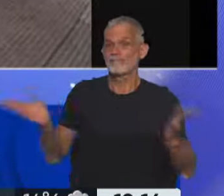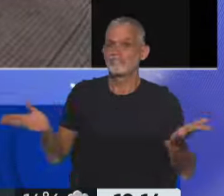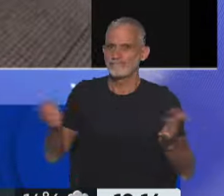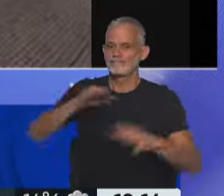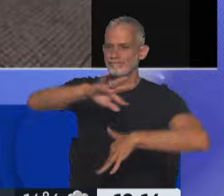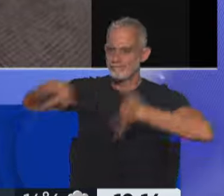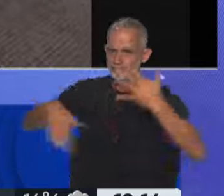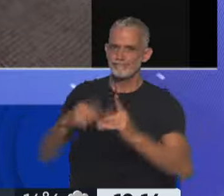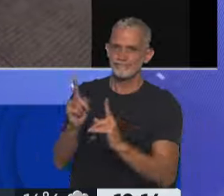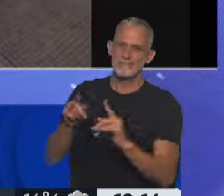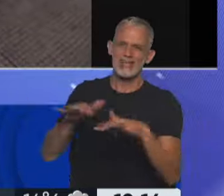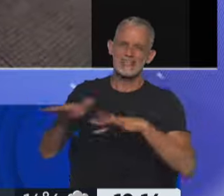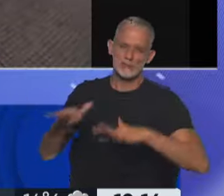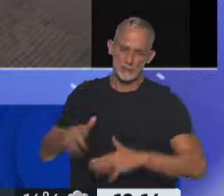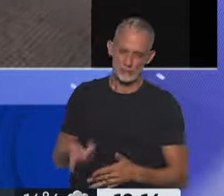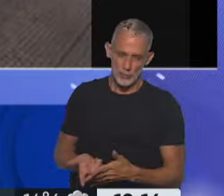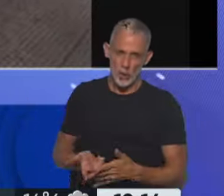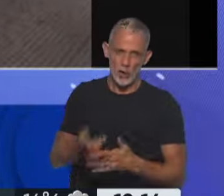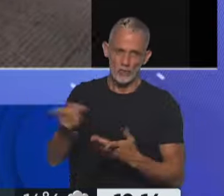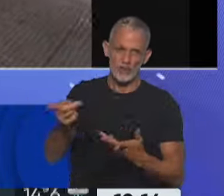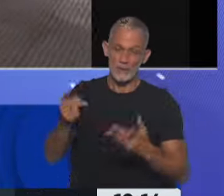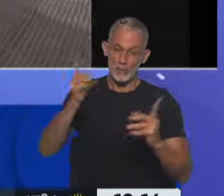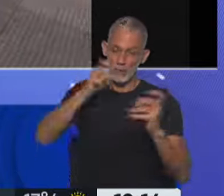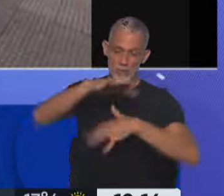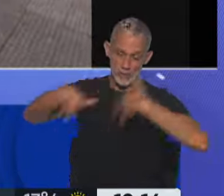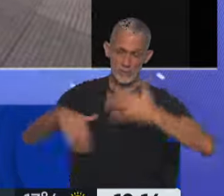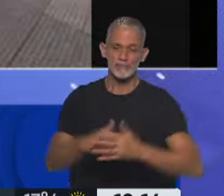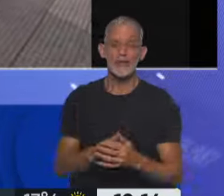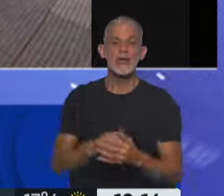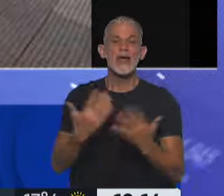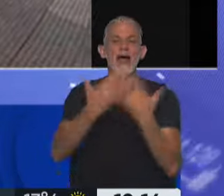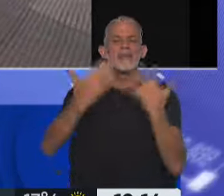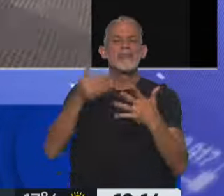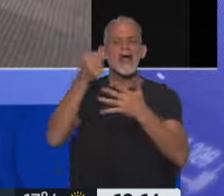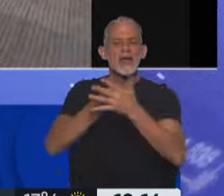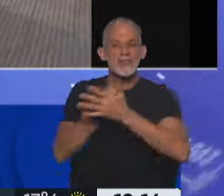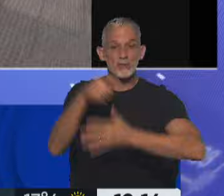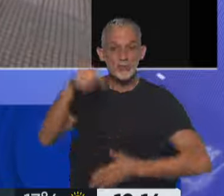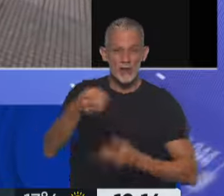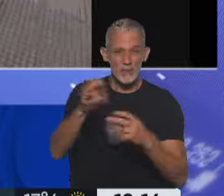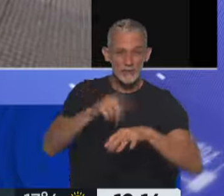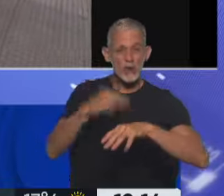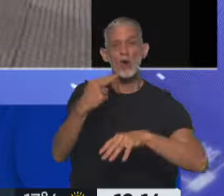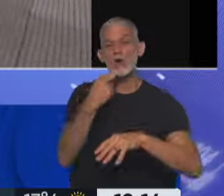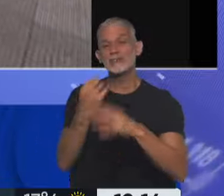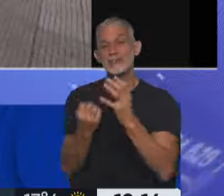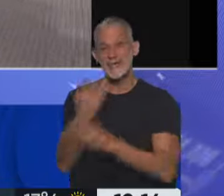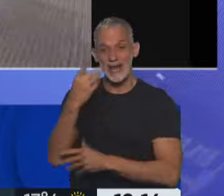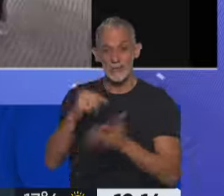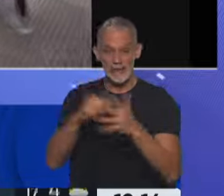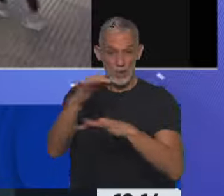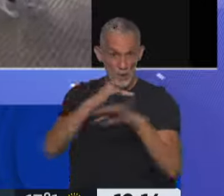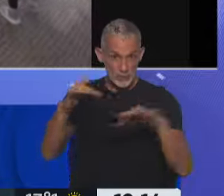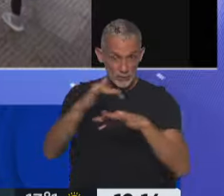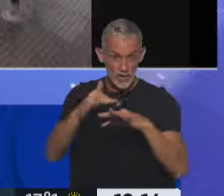a esta situación de tensión y de incidentes. La Jornada Nacional de Lucha comenzó a las 11 de la mañana en la ciudad de Buenos Aires, convocada por